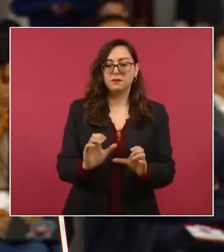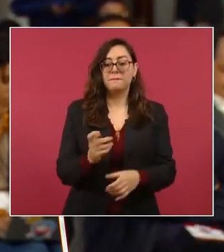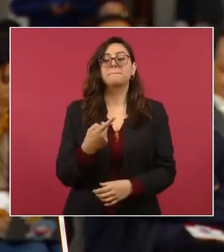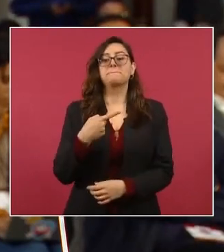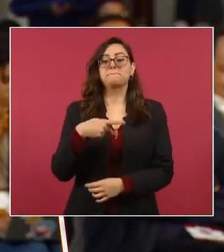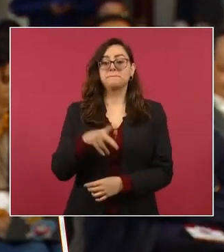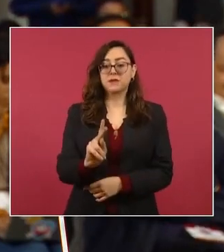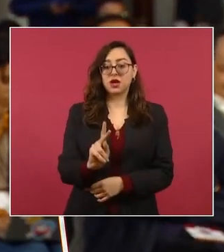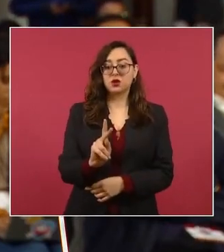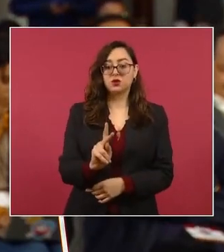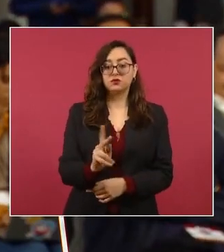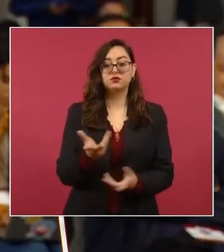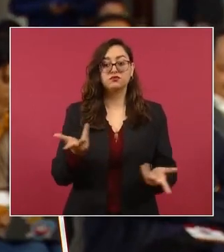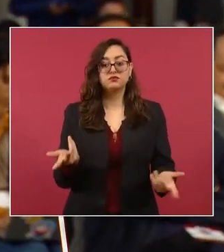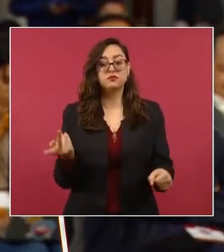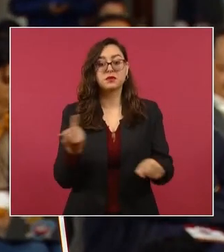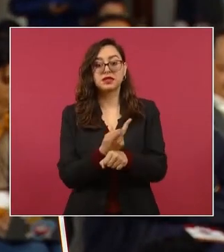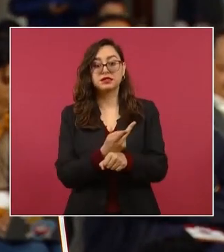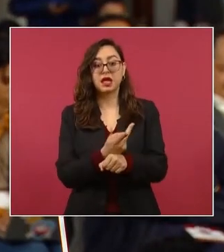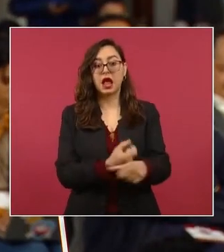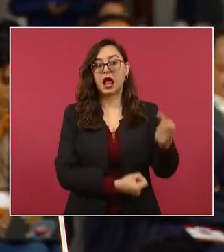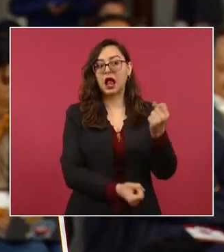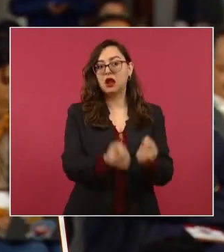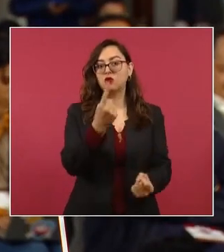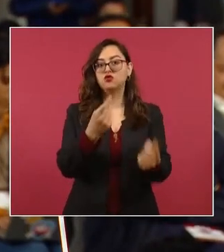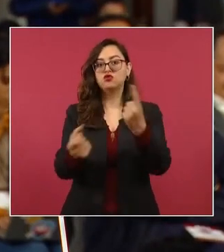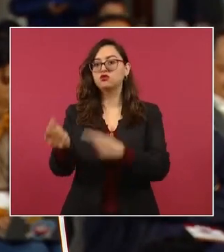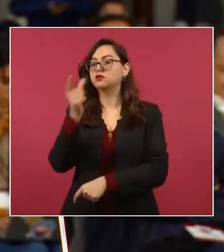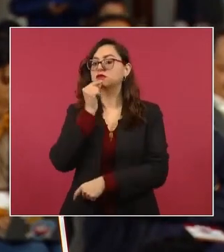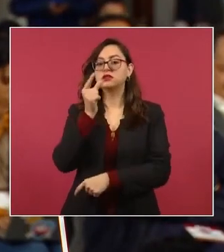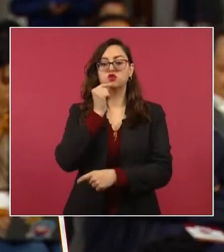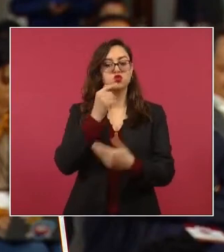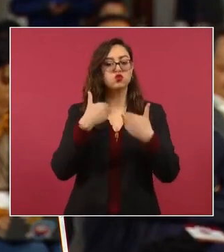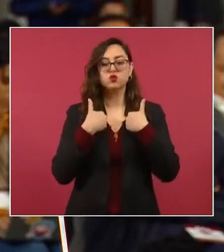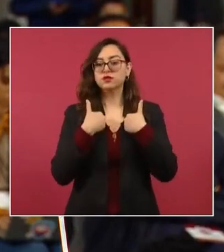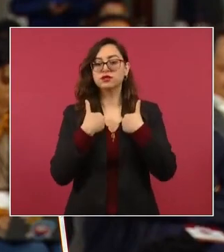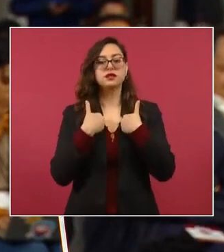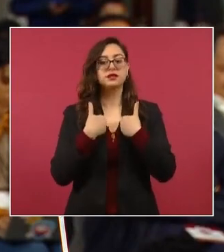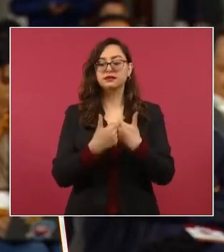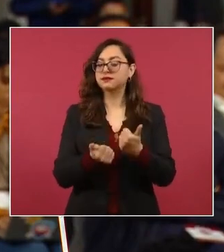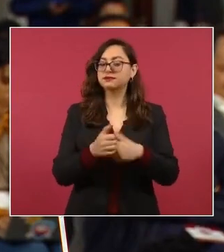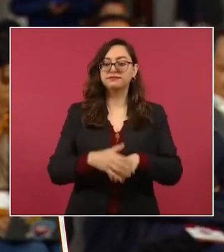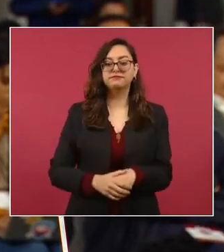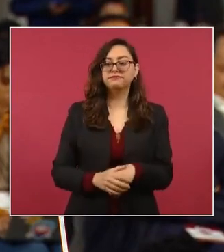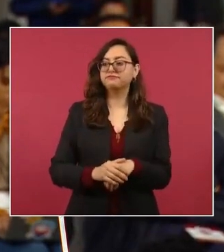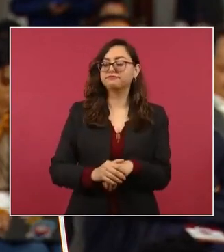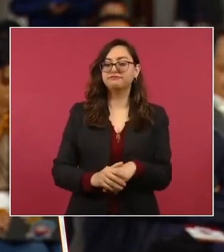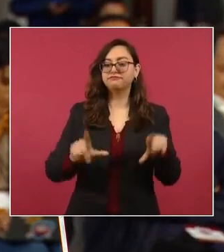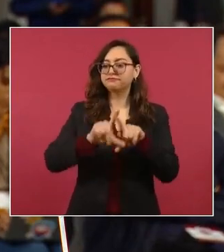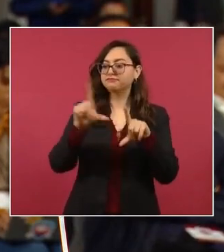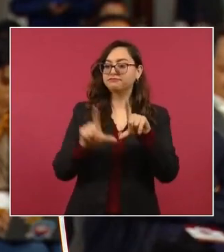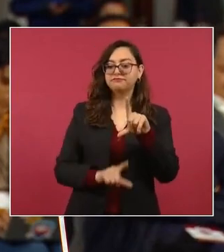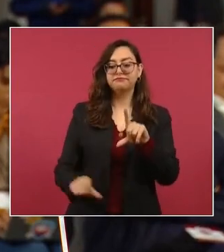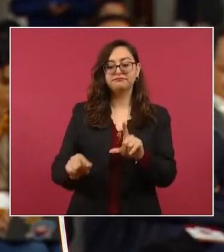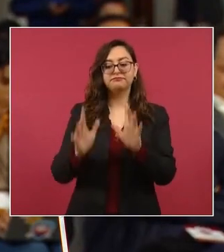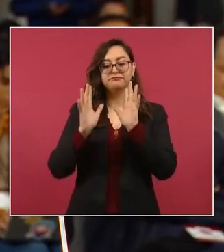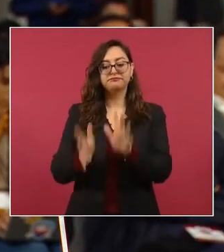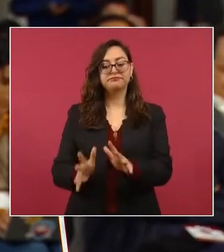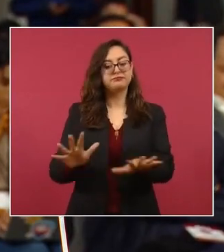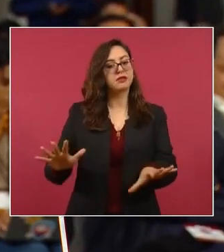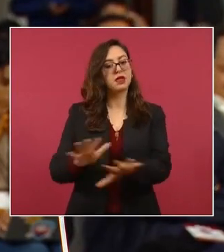elementos que aún no han entendido que el país ya cambió. Tenemos conocimiento que hay ciertas irregularidades en el procedimiento de